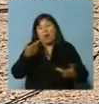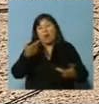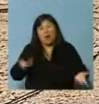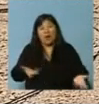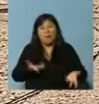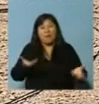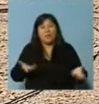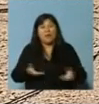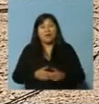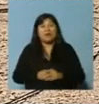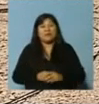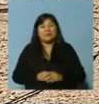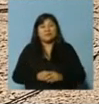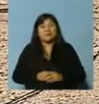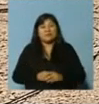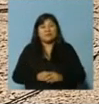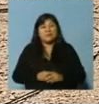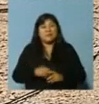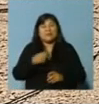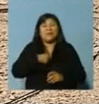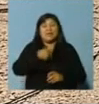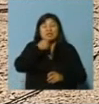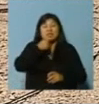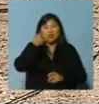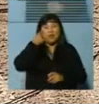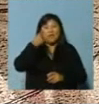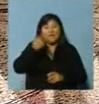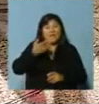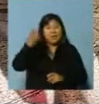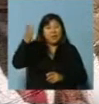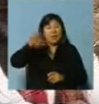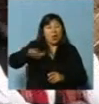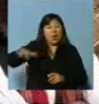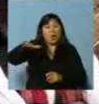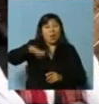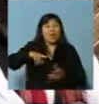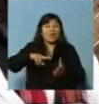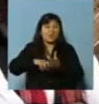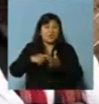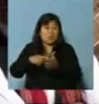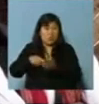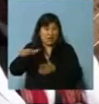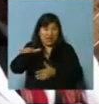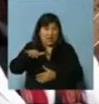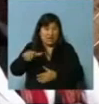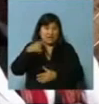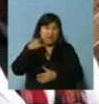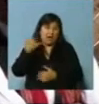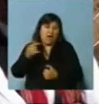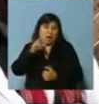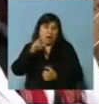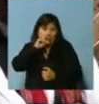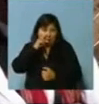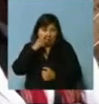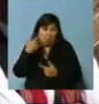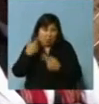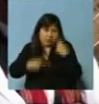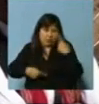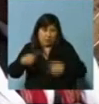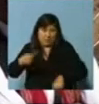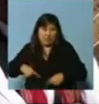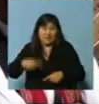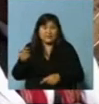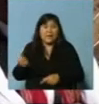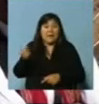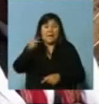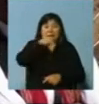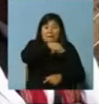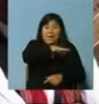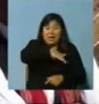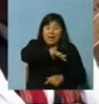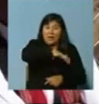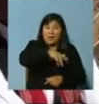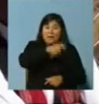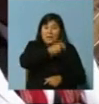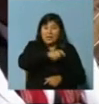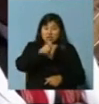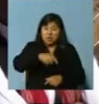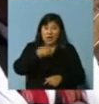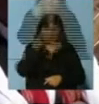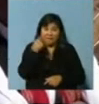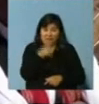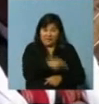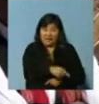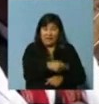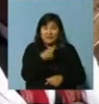ver que, por ejemplo, yo vivo en una ciudad con ciertas comodidades, hay gente que vive acá, quizá con menos